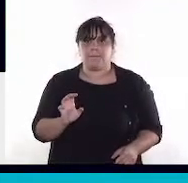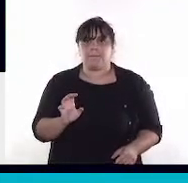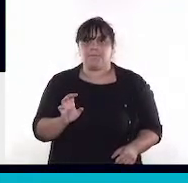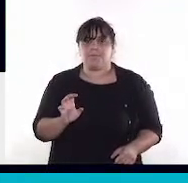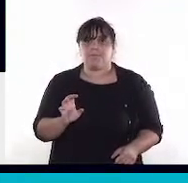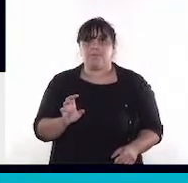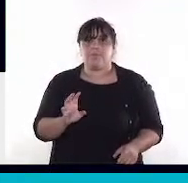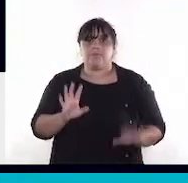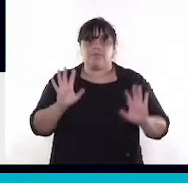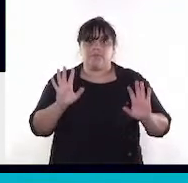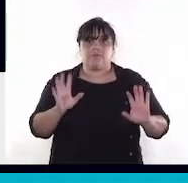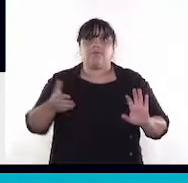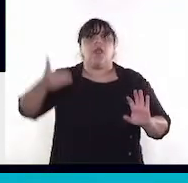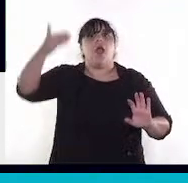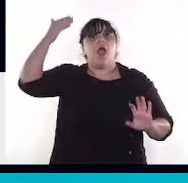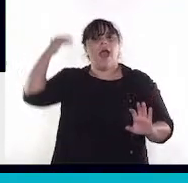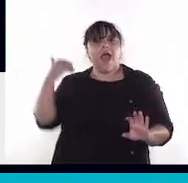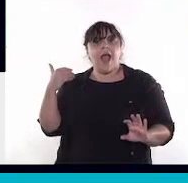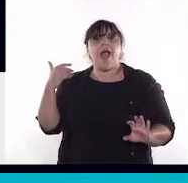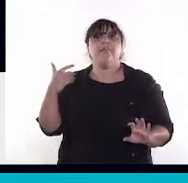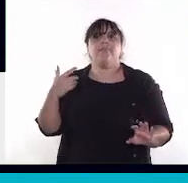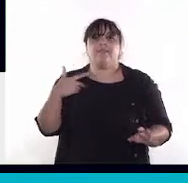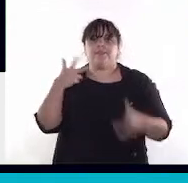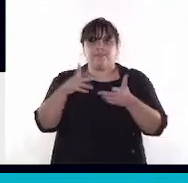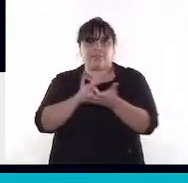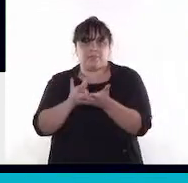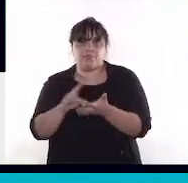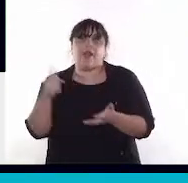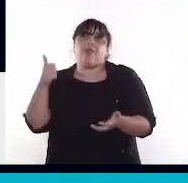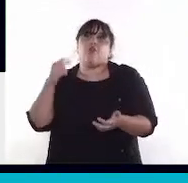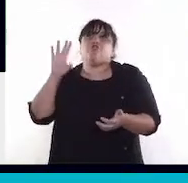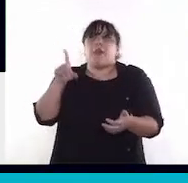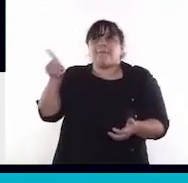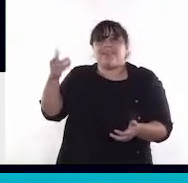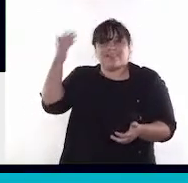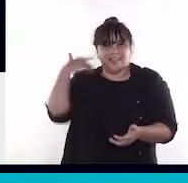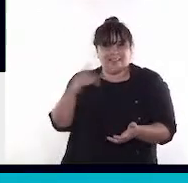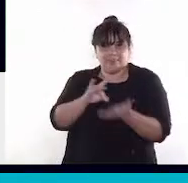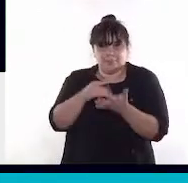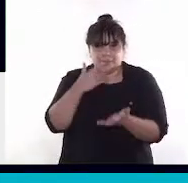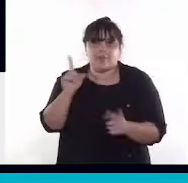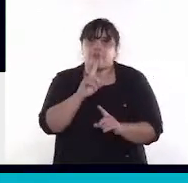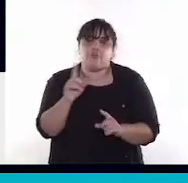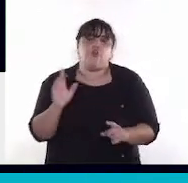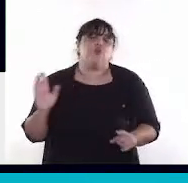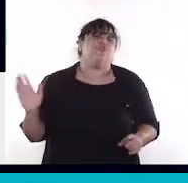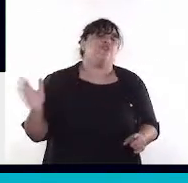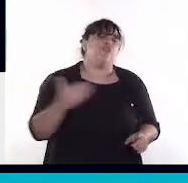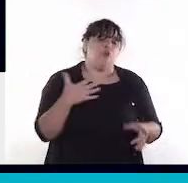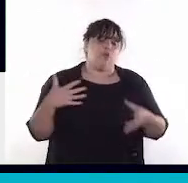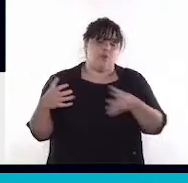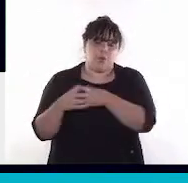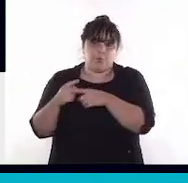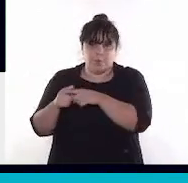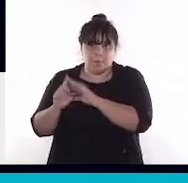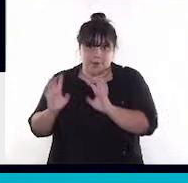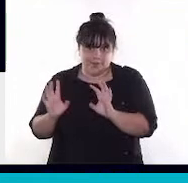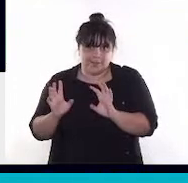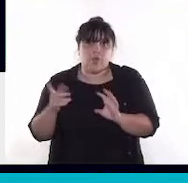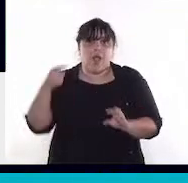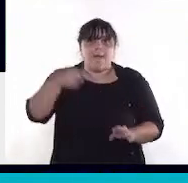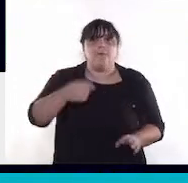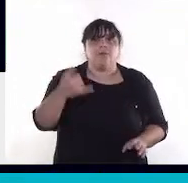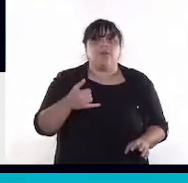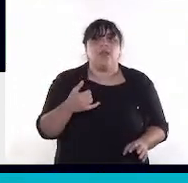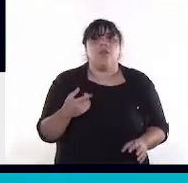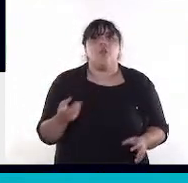quien me precedió en la palabra, y no solamente él, sino todos los correligionarios. No vuelvan a